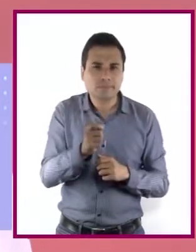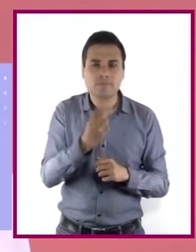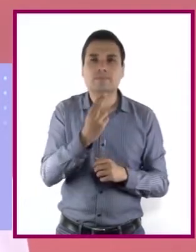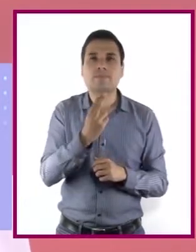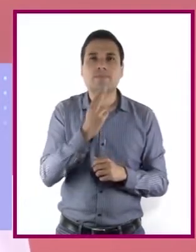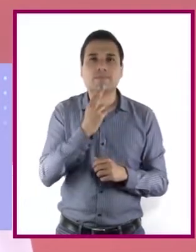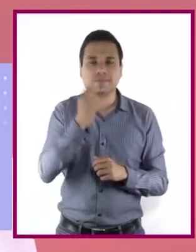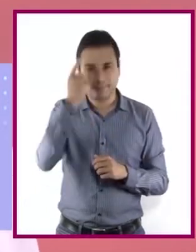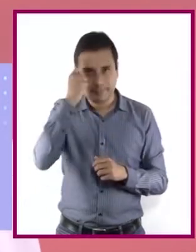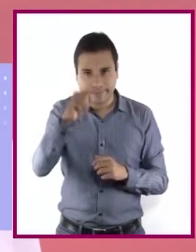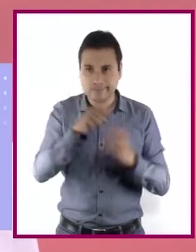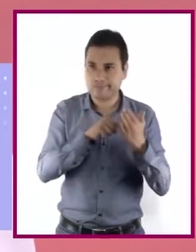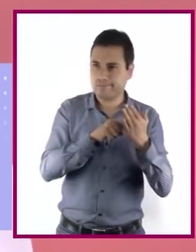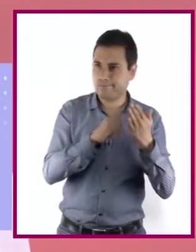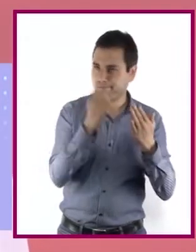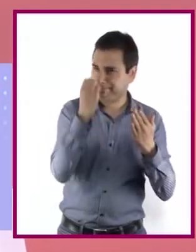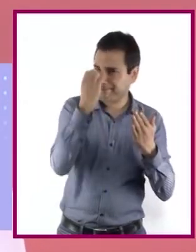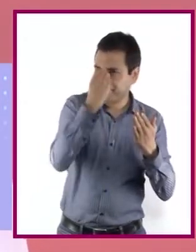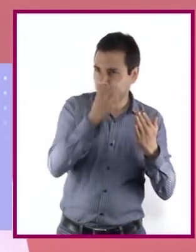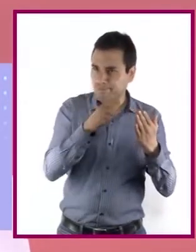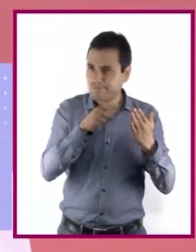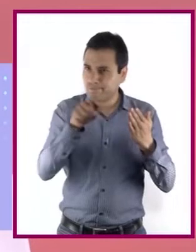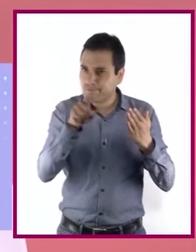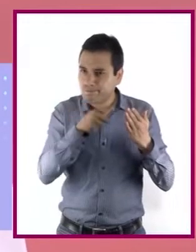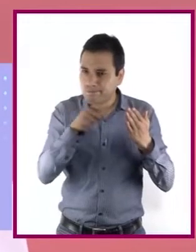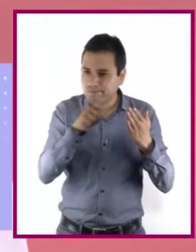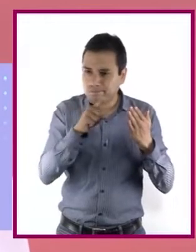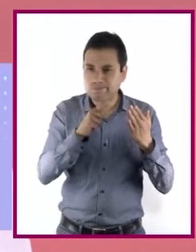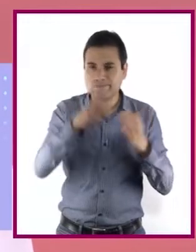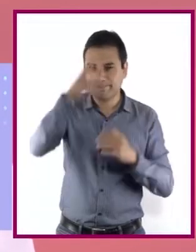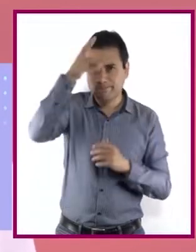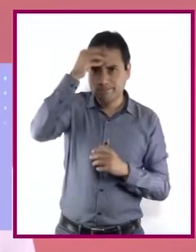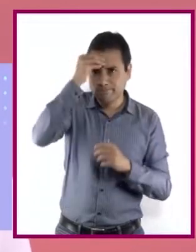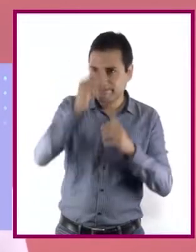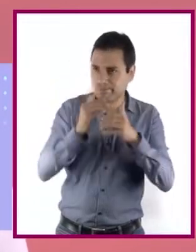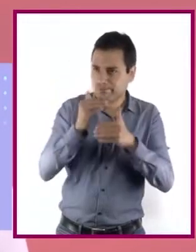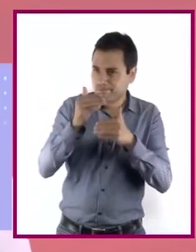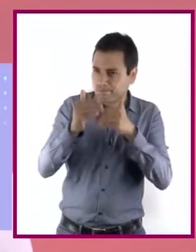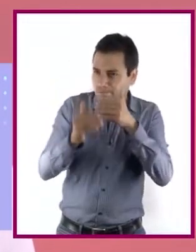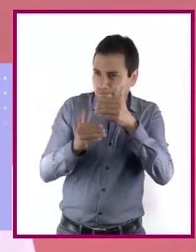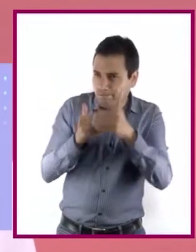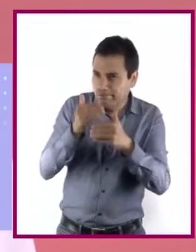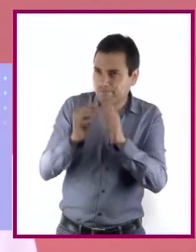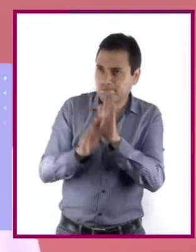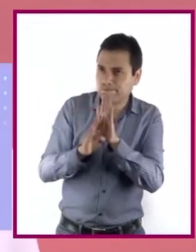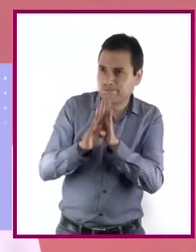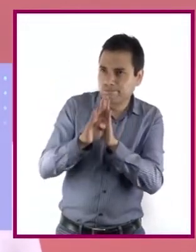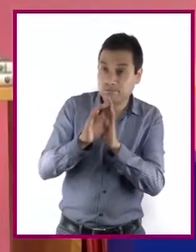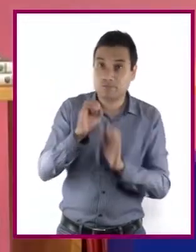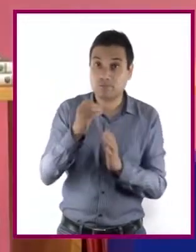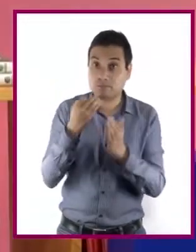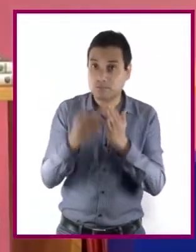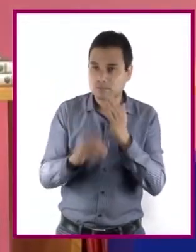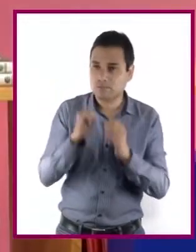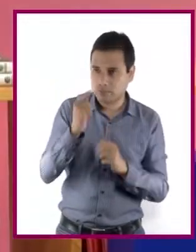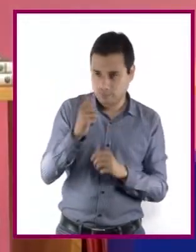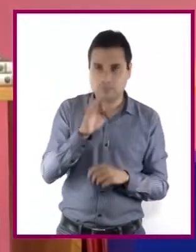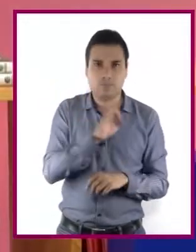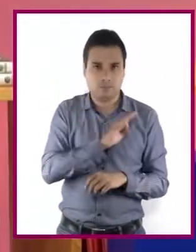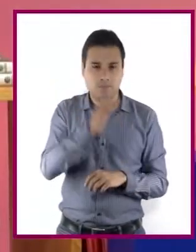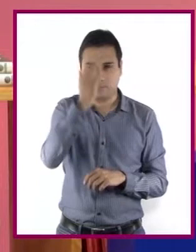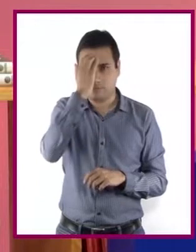evaluar, es decir, precisar claramente nuestros alcances y avances, pero también señalar dónde debemos trabajar más. Como lo